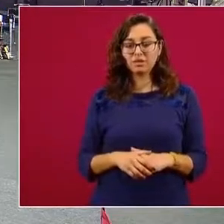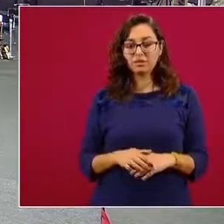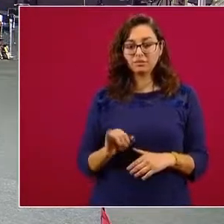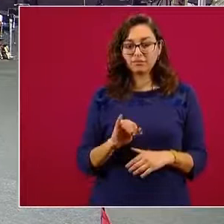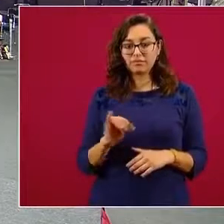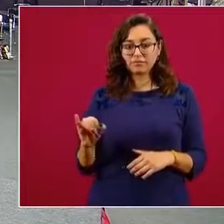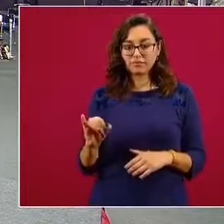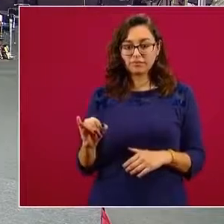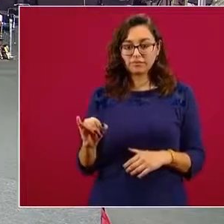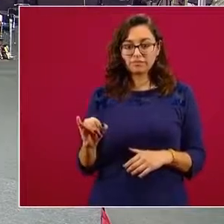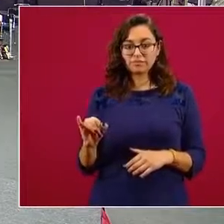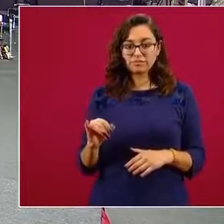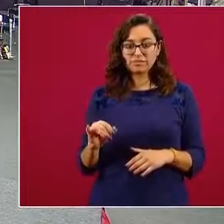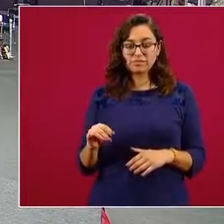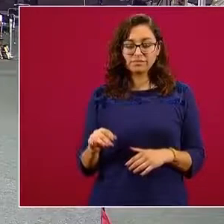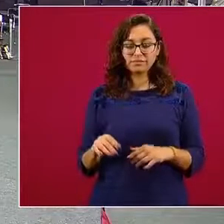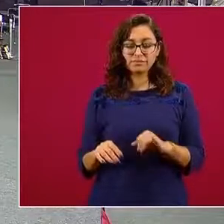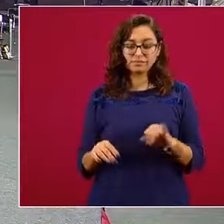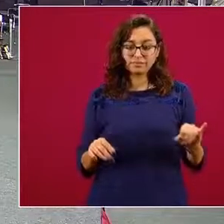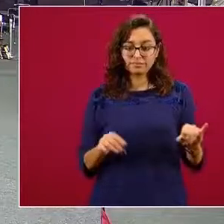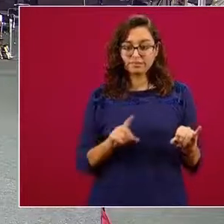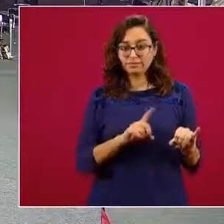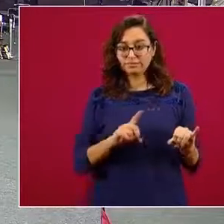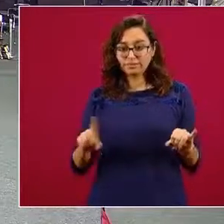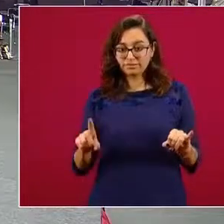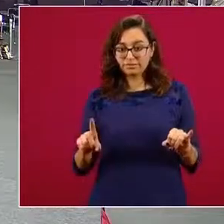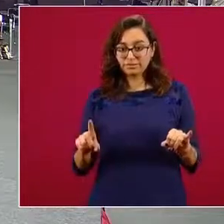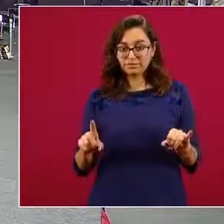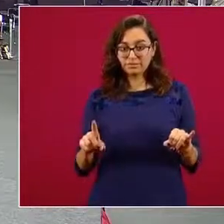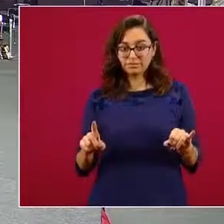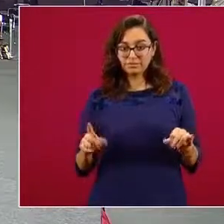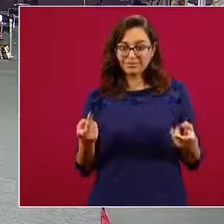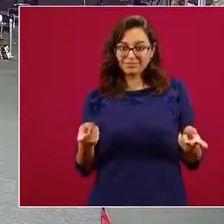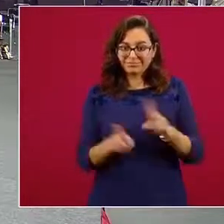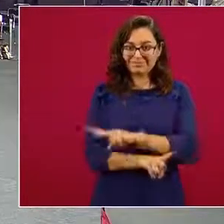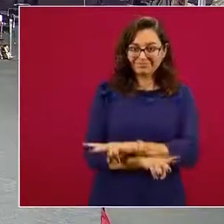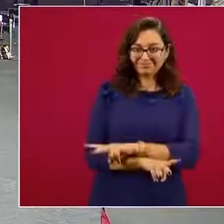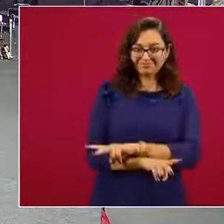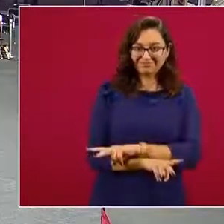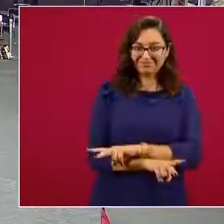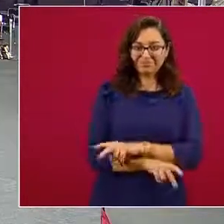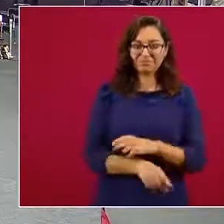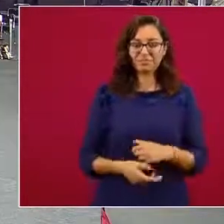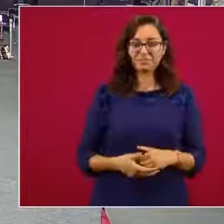a derecha, ¿está bien? Adelante. De mi izquierda a mi derecha.